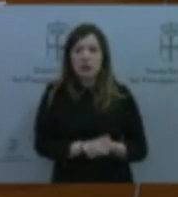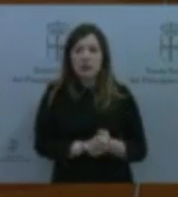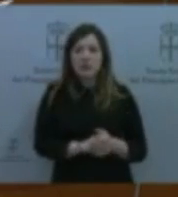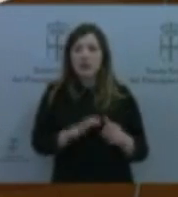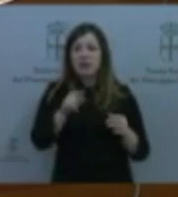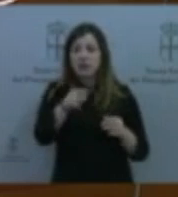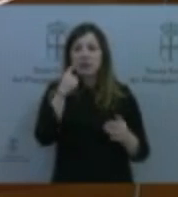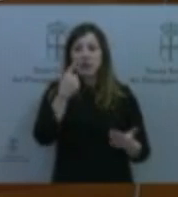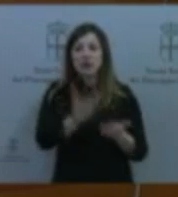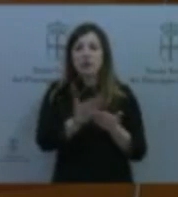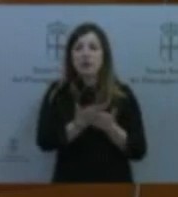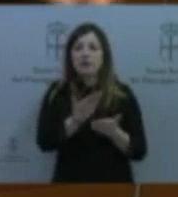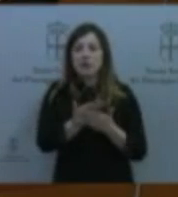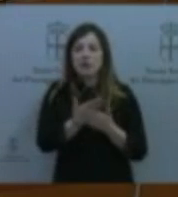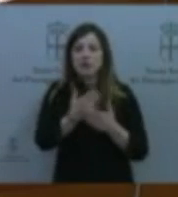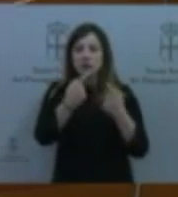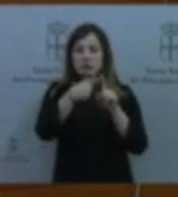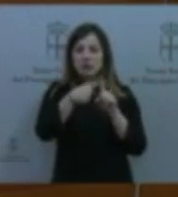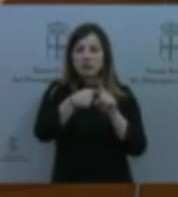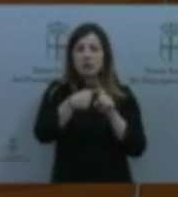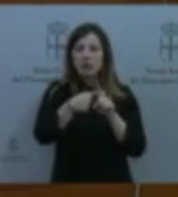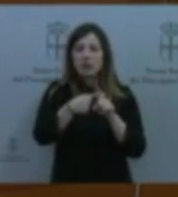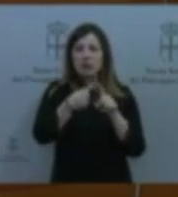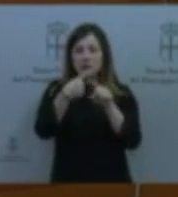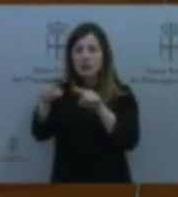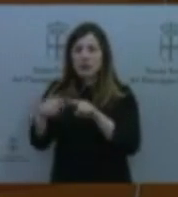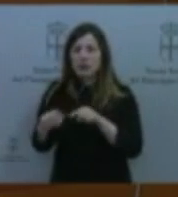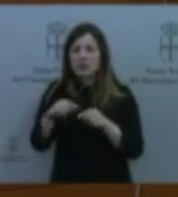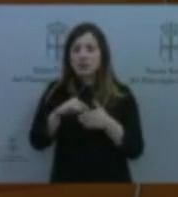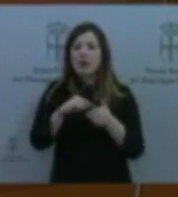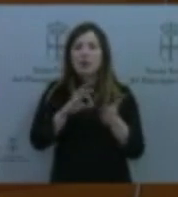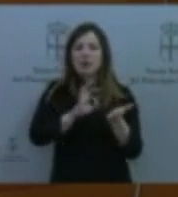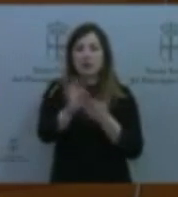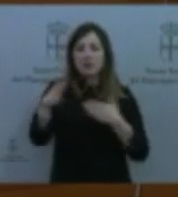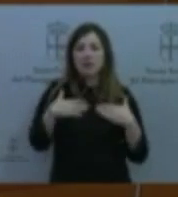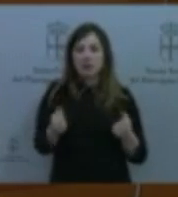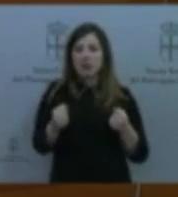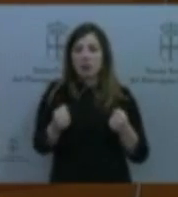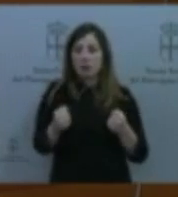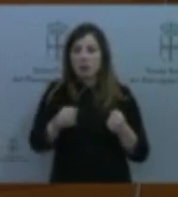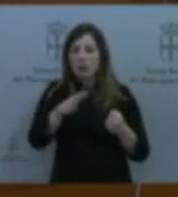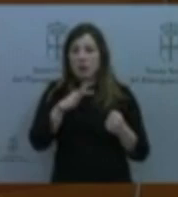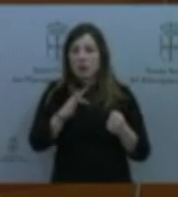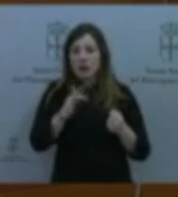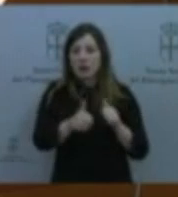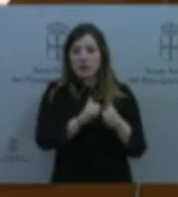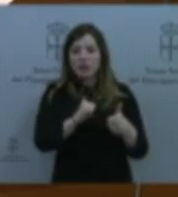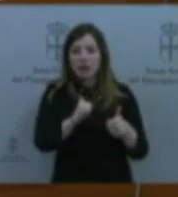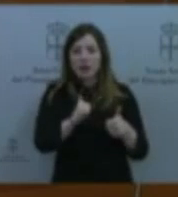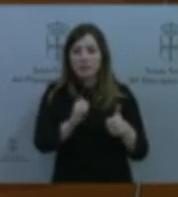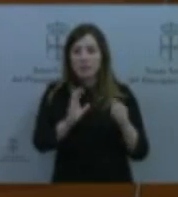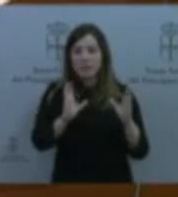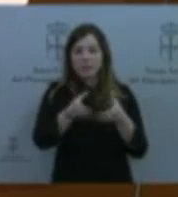los diferentes servicios de salud, con la designación de referencia, así como la asignación del grupo de clasificación al que están adscritos cada